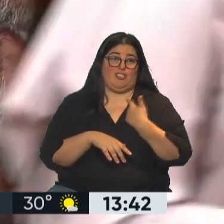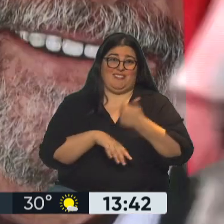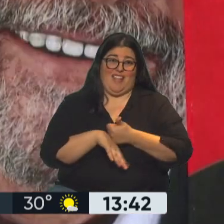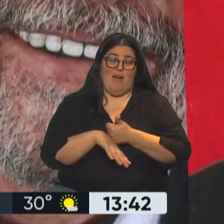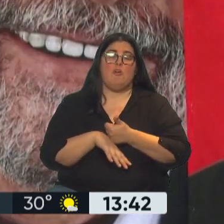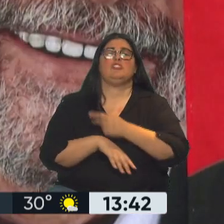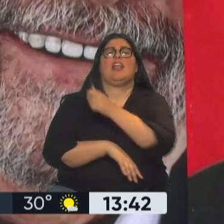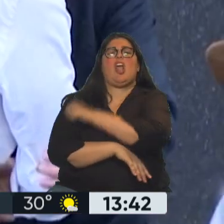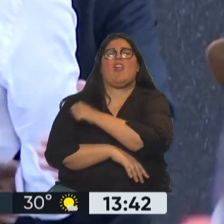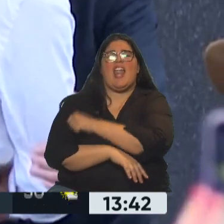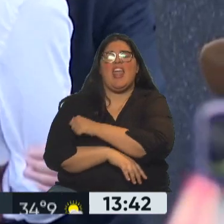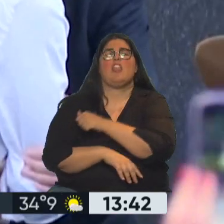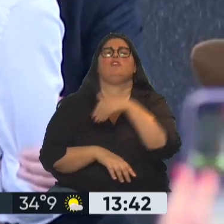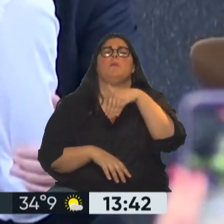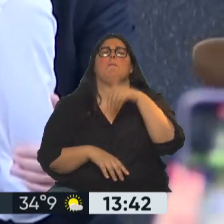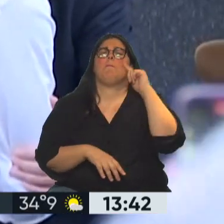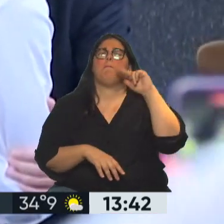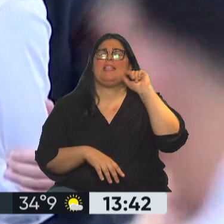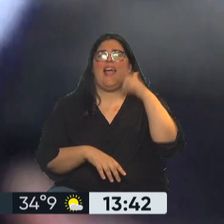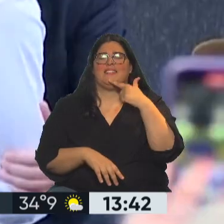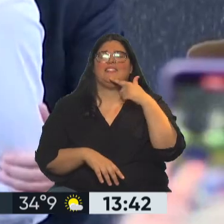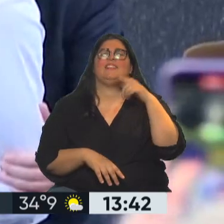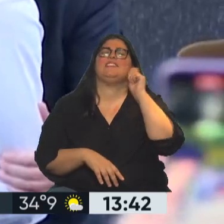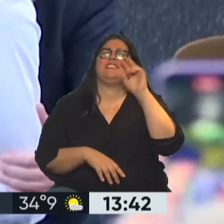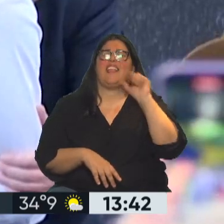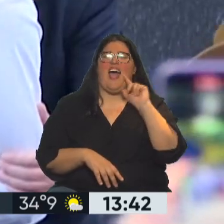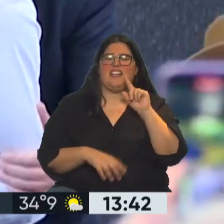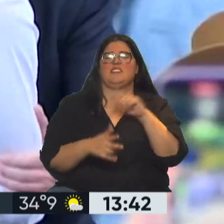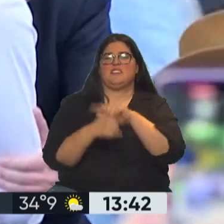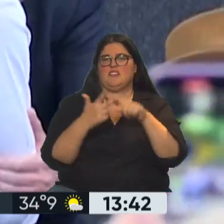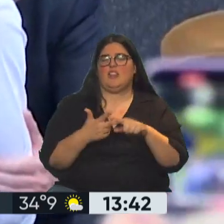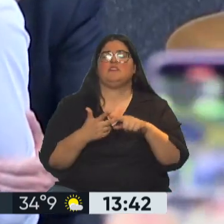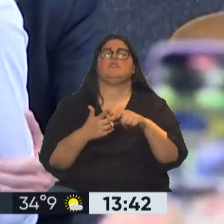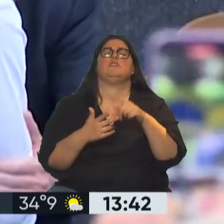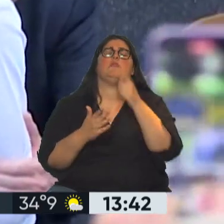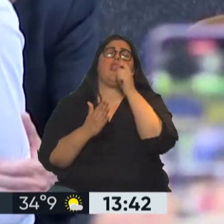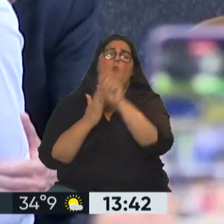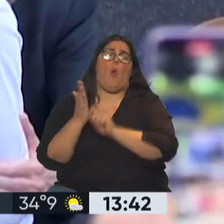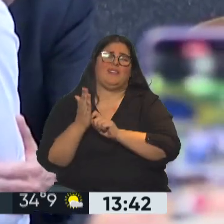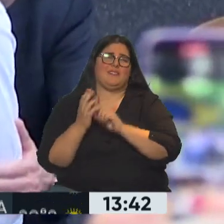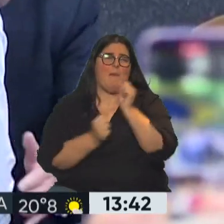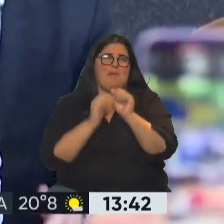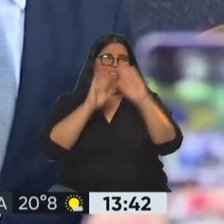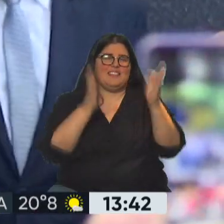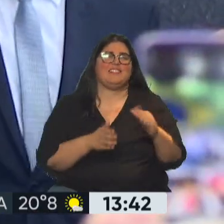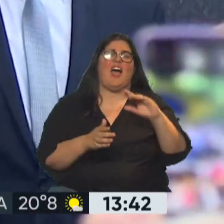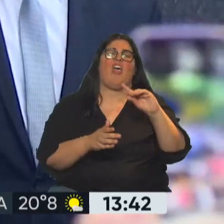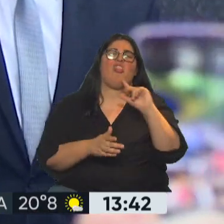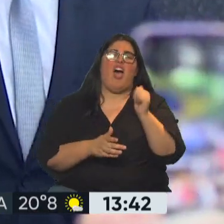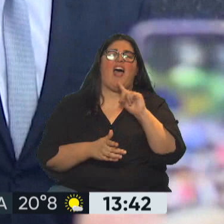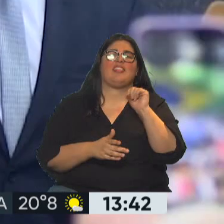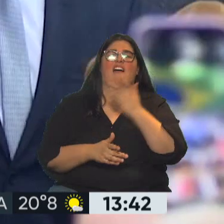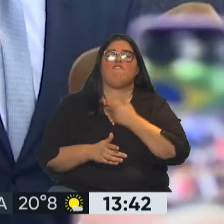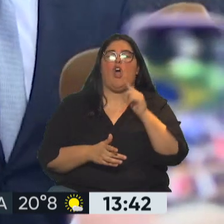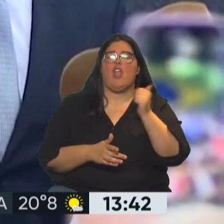de Janeiro y Minas Gerais. Según las encuestas, según Datafolha, que fue la que publicó en las últimas horas,